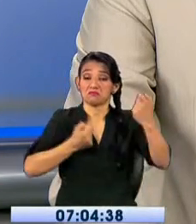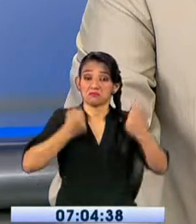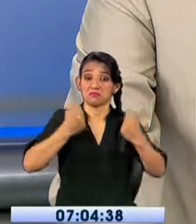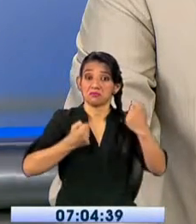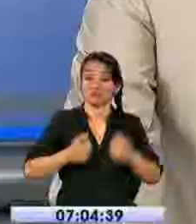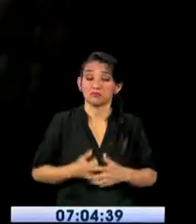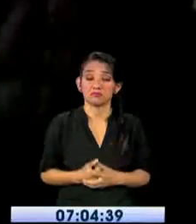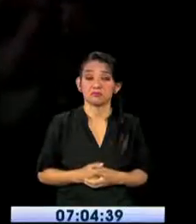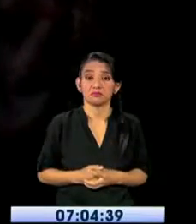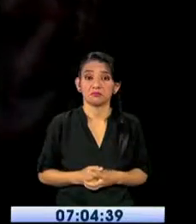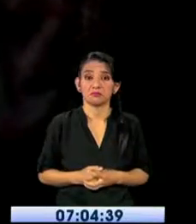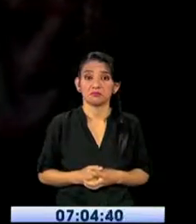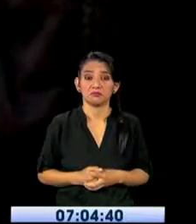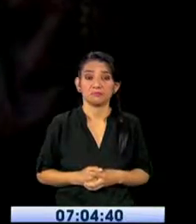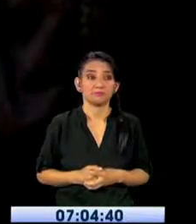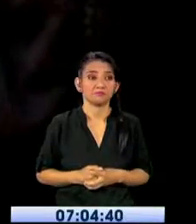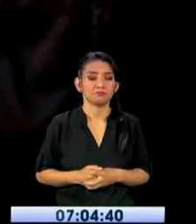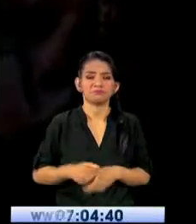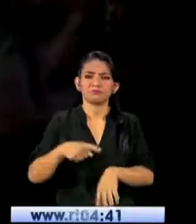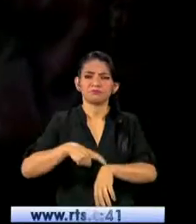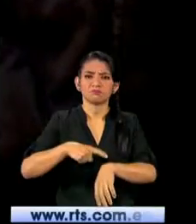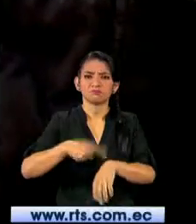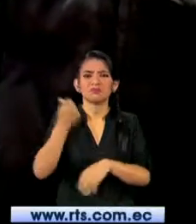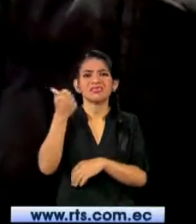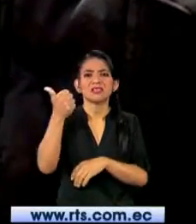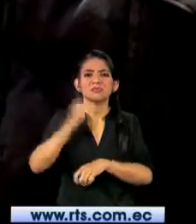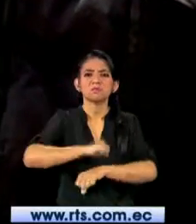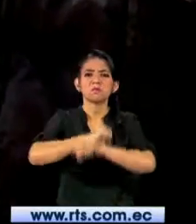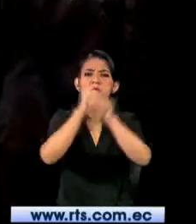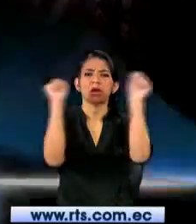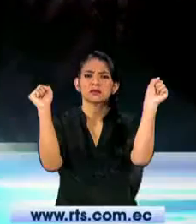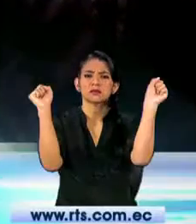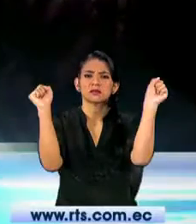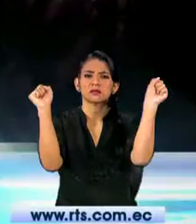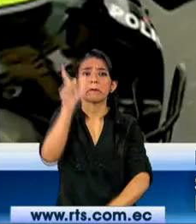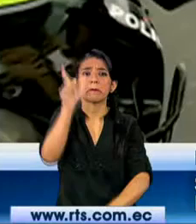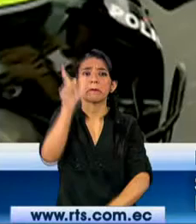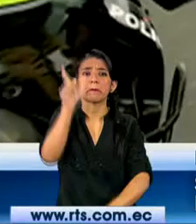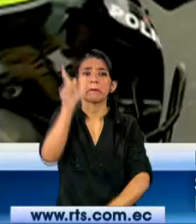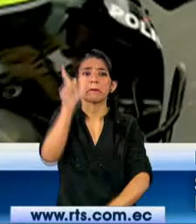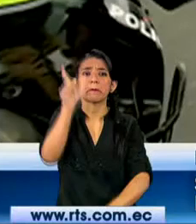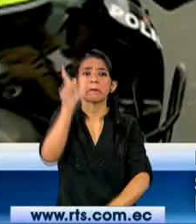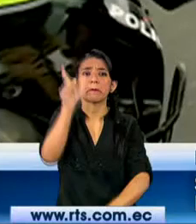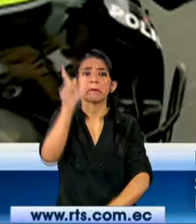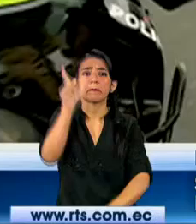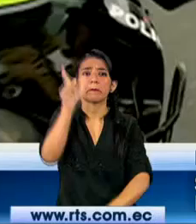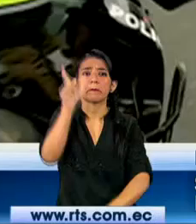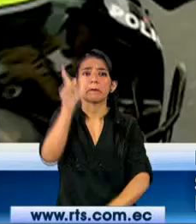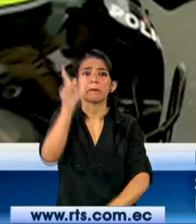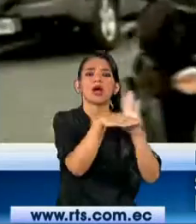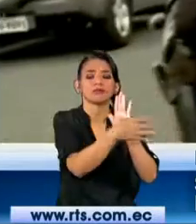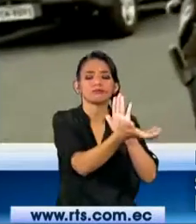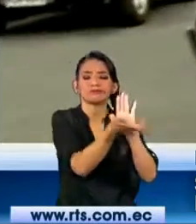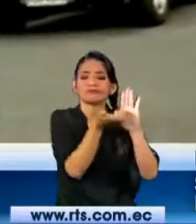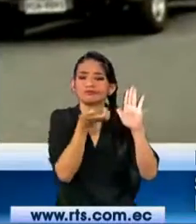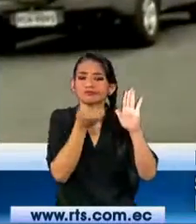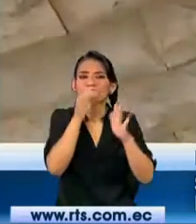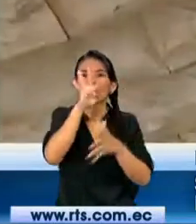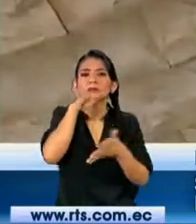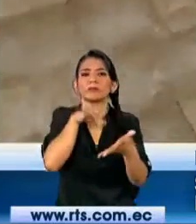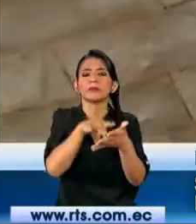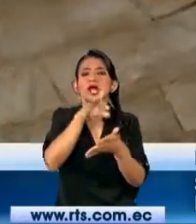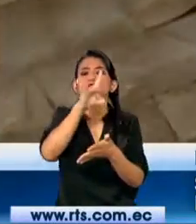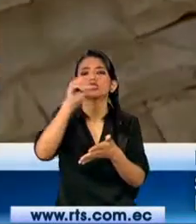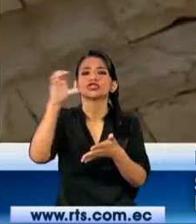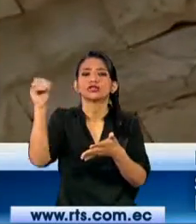movilizaba. No me puede resistir, ¿no? A eso de las 10 de la mañana el perjudicado sacó de una agencia bancaria ubicada en la vía El Tingo $4,800.